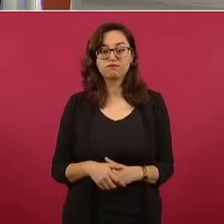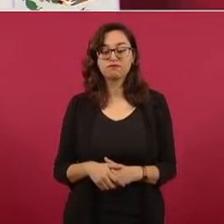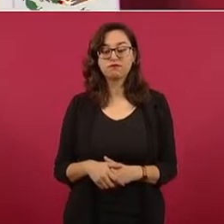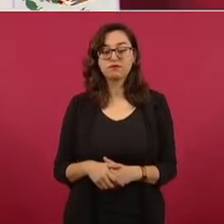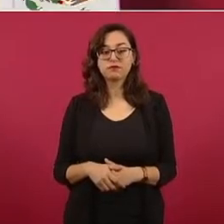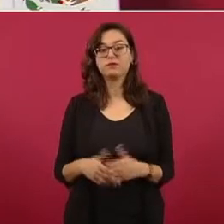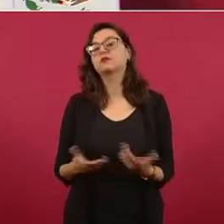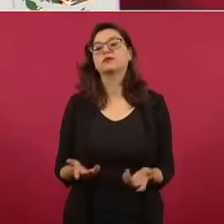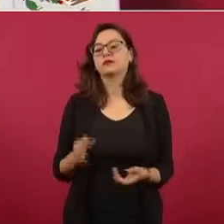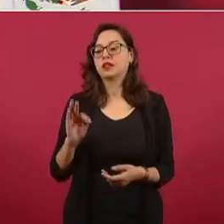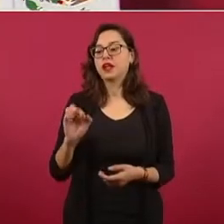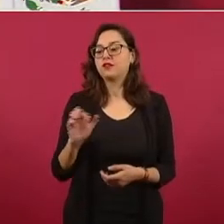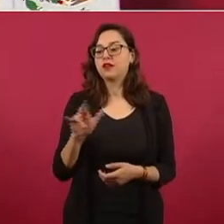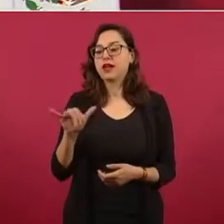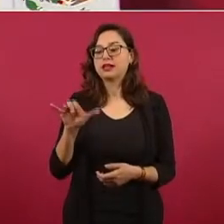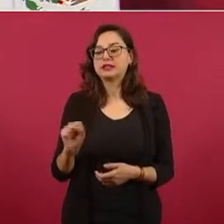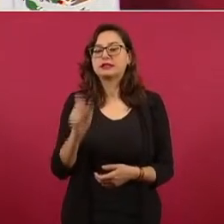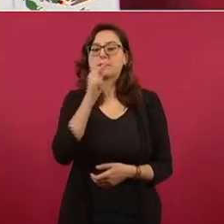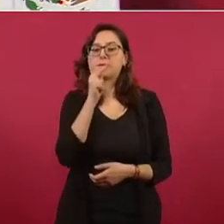papá.